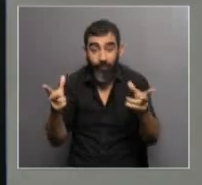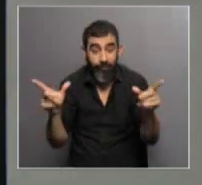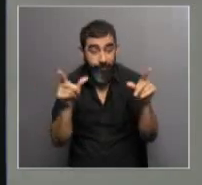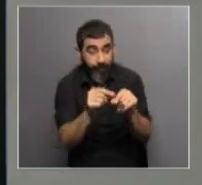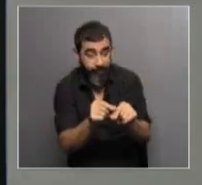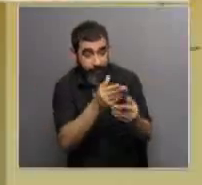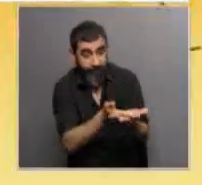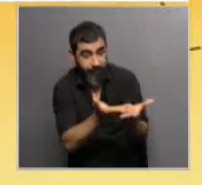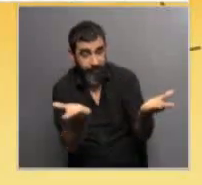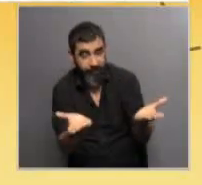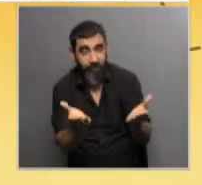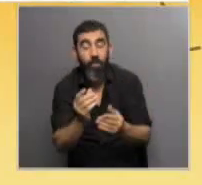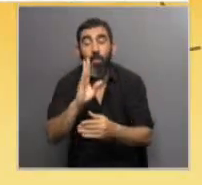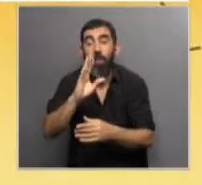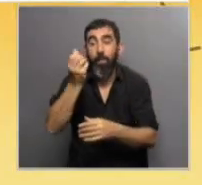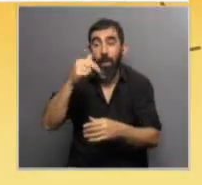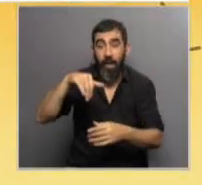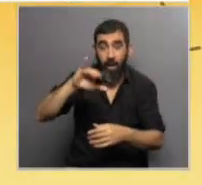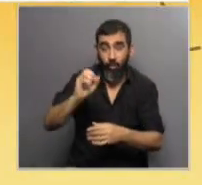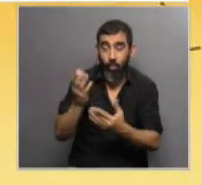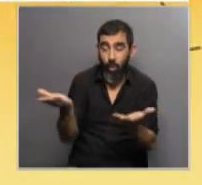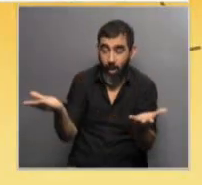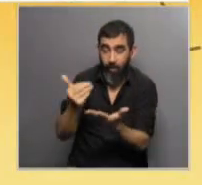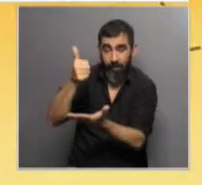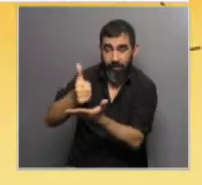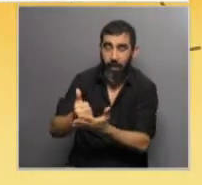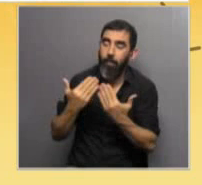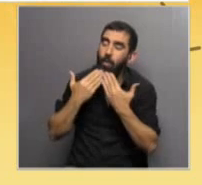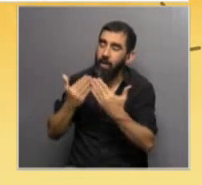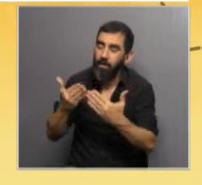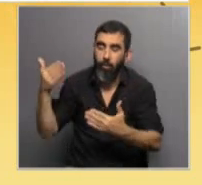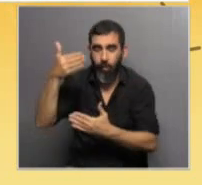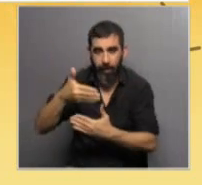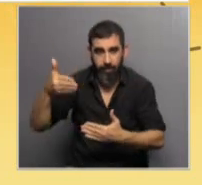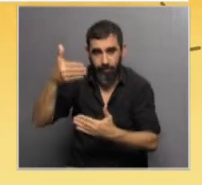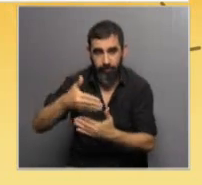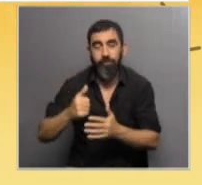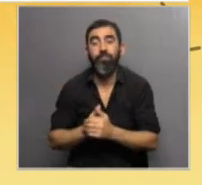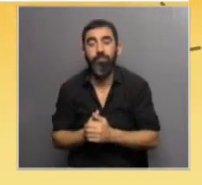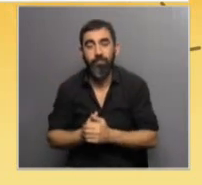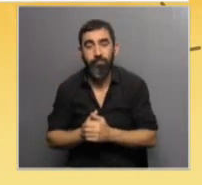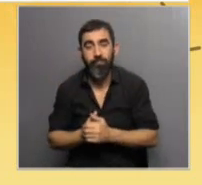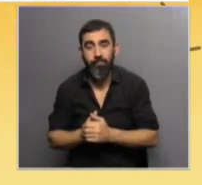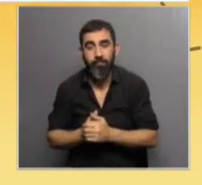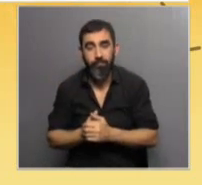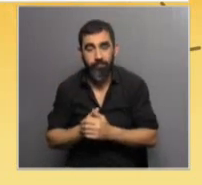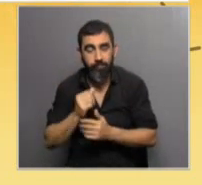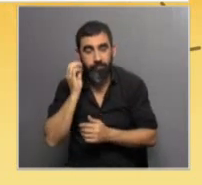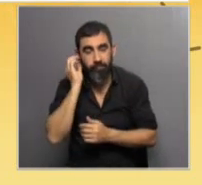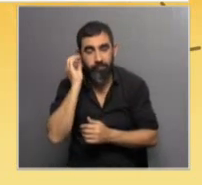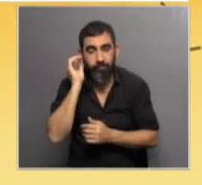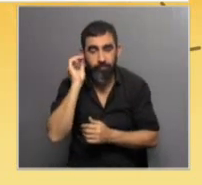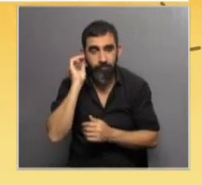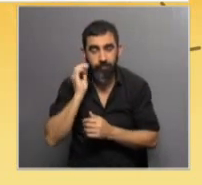presentación con danielle panaria aquí en estudio pero te agradecemos muchísimo tu participación y bueno es muy muy didáctico además